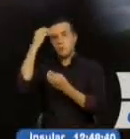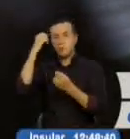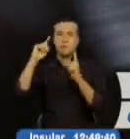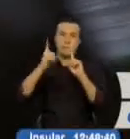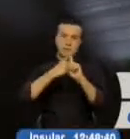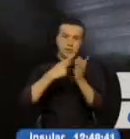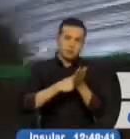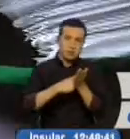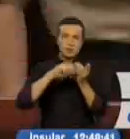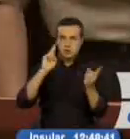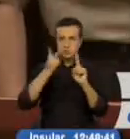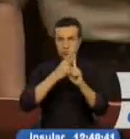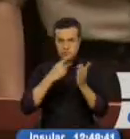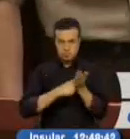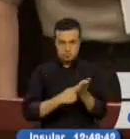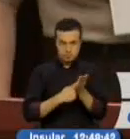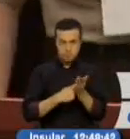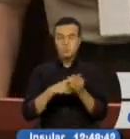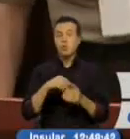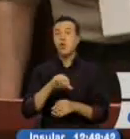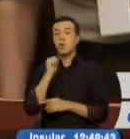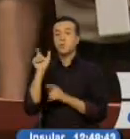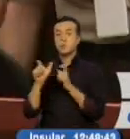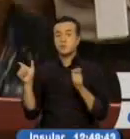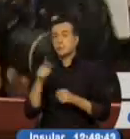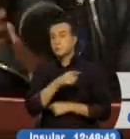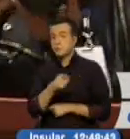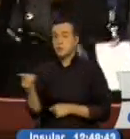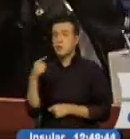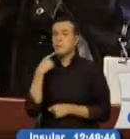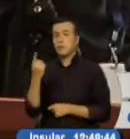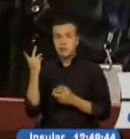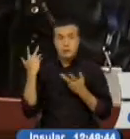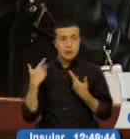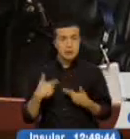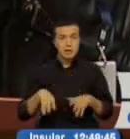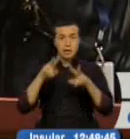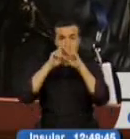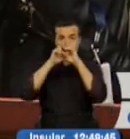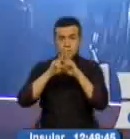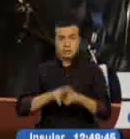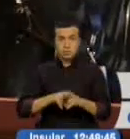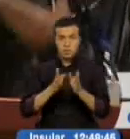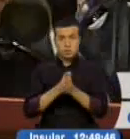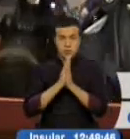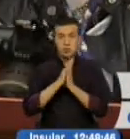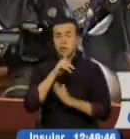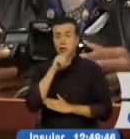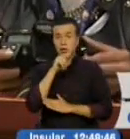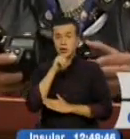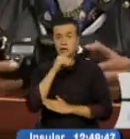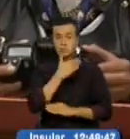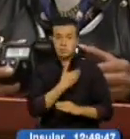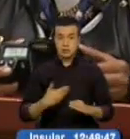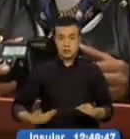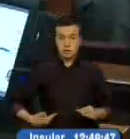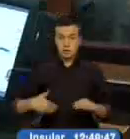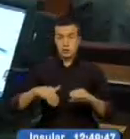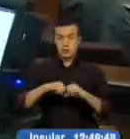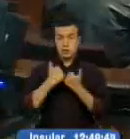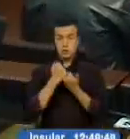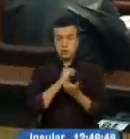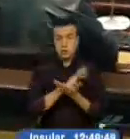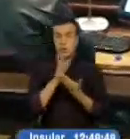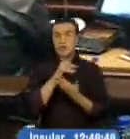primer y segundo debate. Otros, en cambio, consideran que luego de la revisión de la solicitud por parte de la presidencia de la Asamblea,